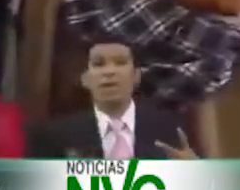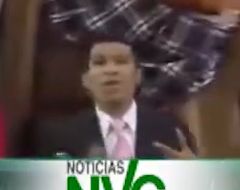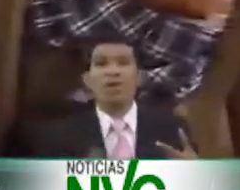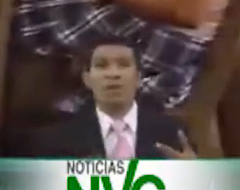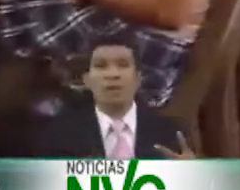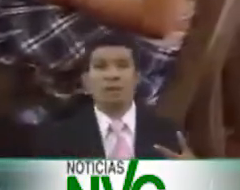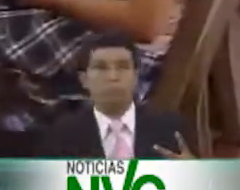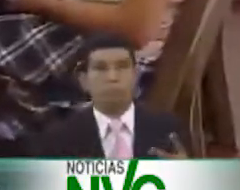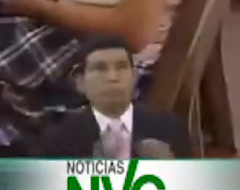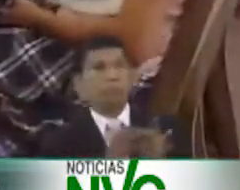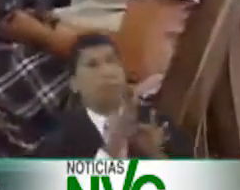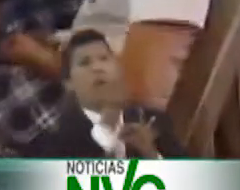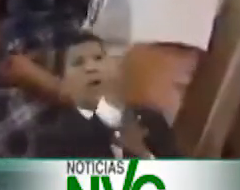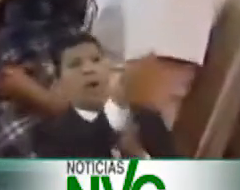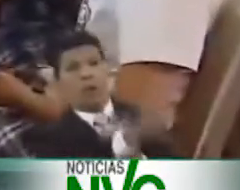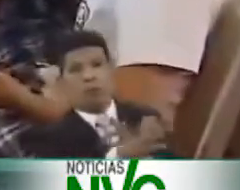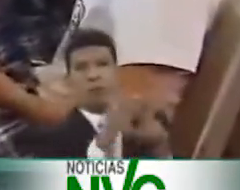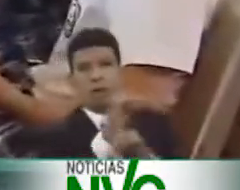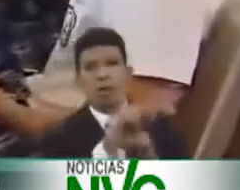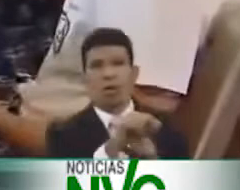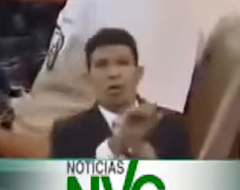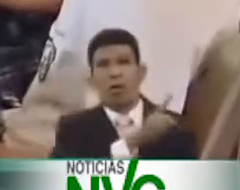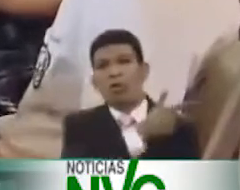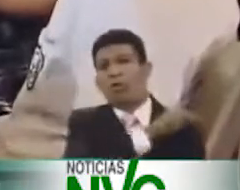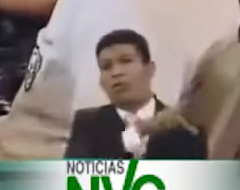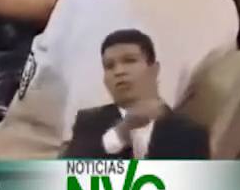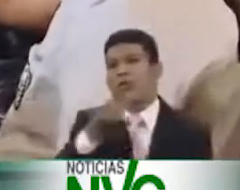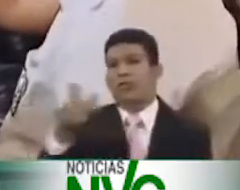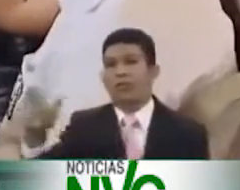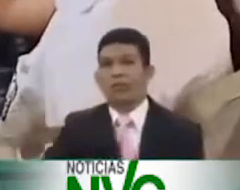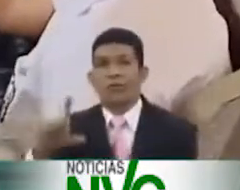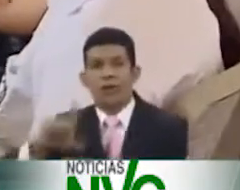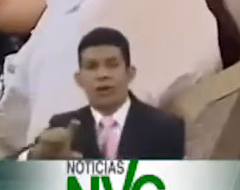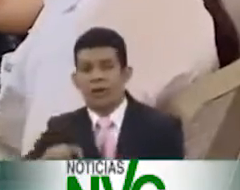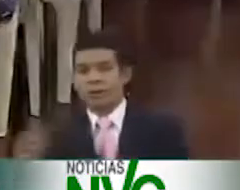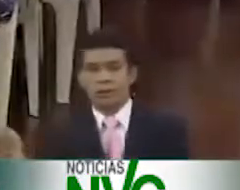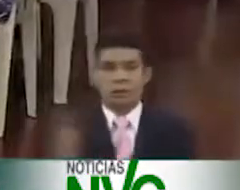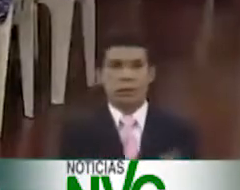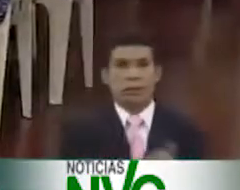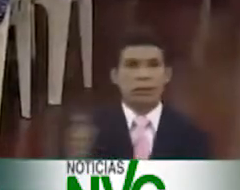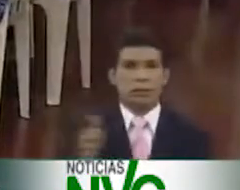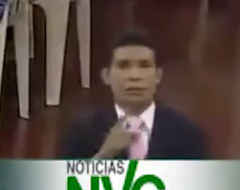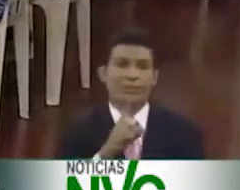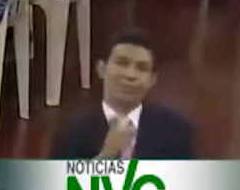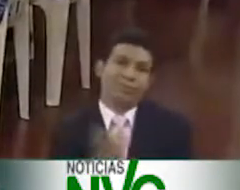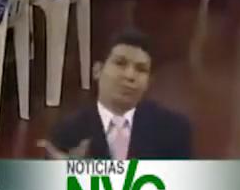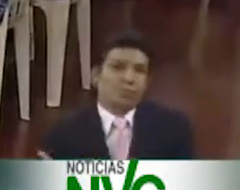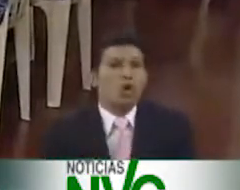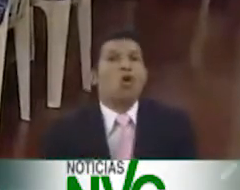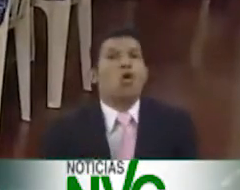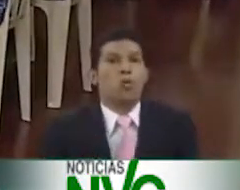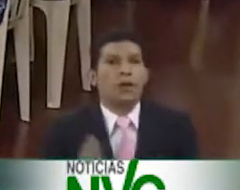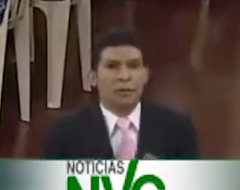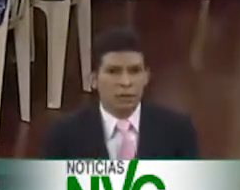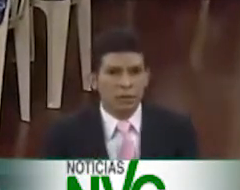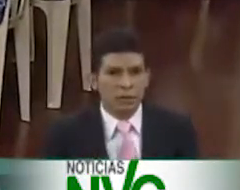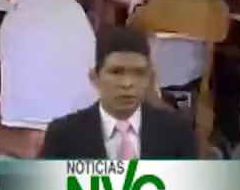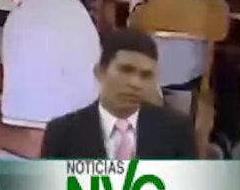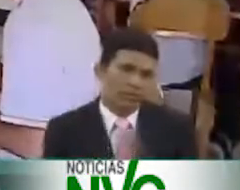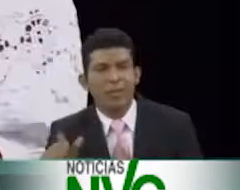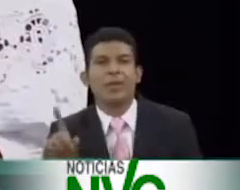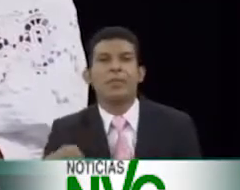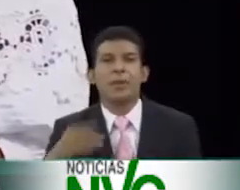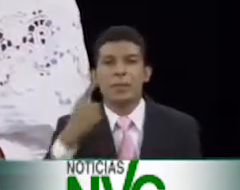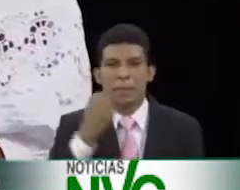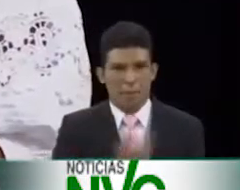de definir los protocolos a aplicar en cada municipio de acuerdo con las condiciones que presenten en cuanto a casos de